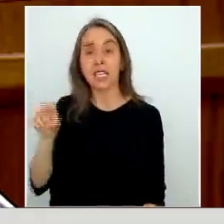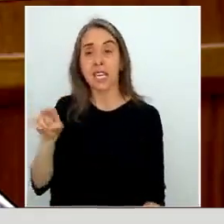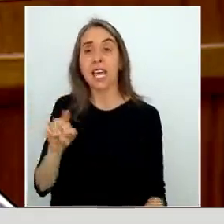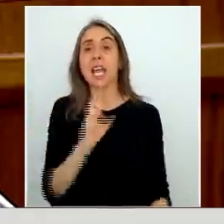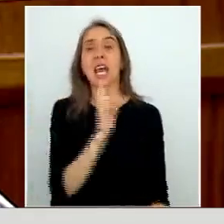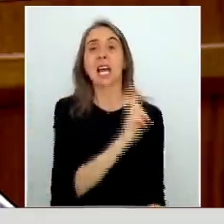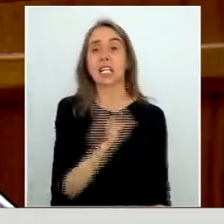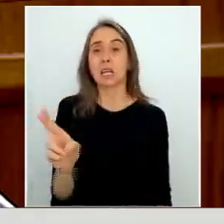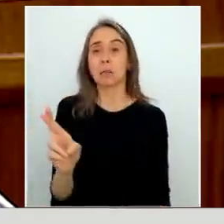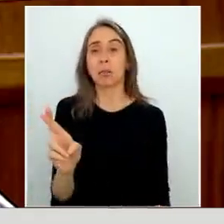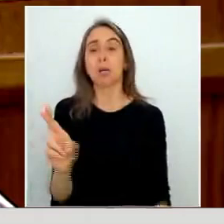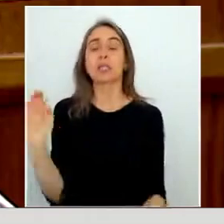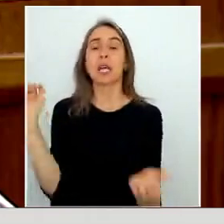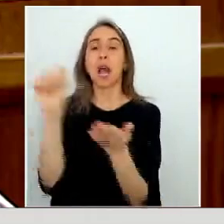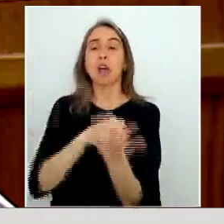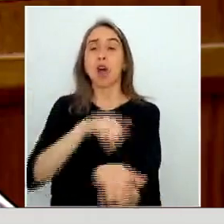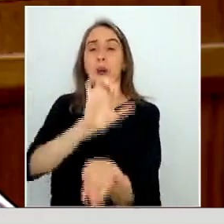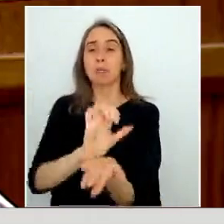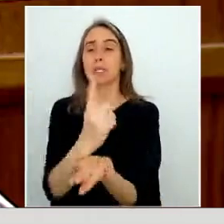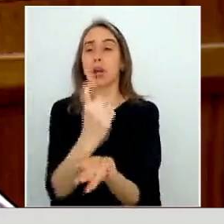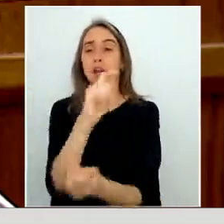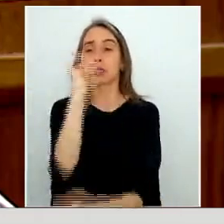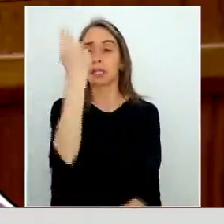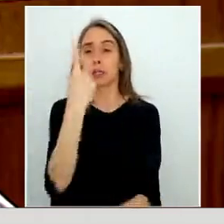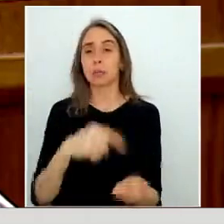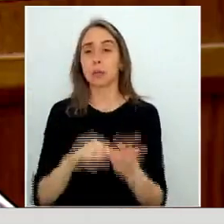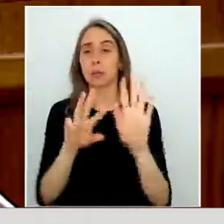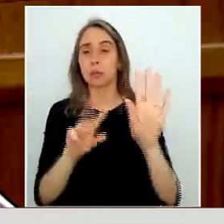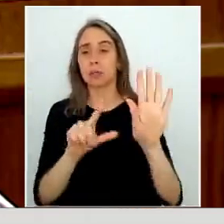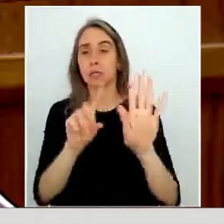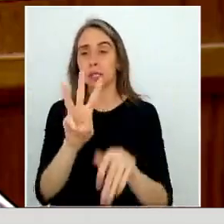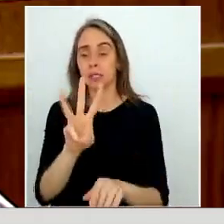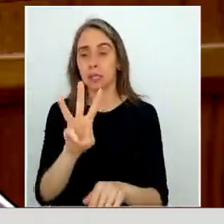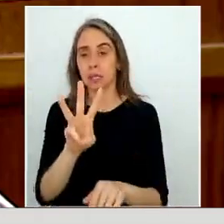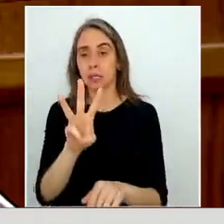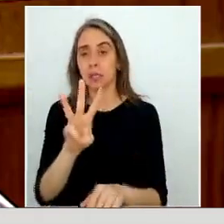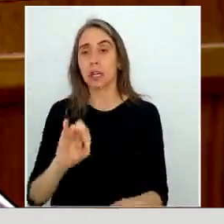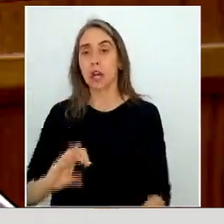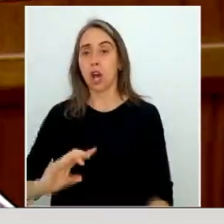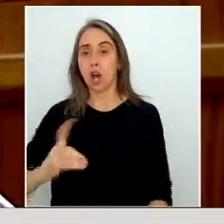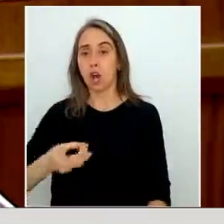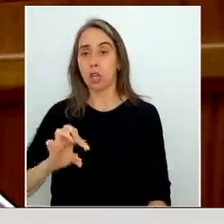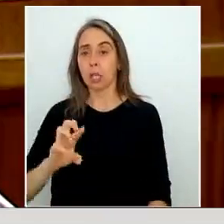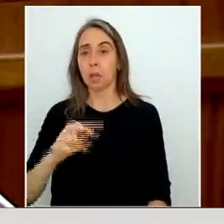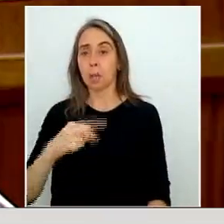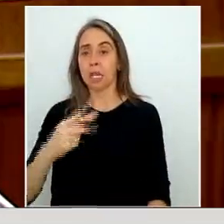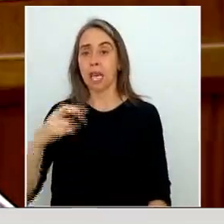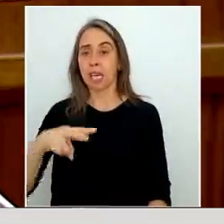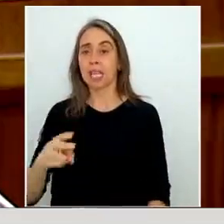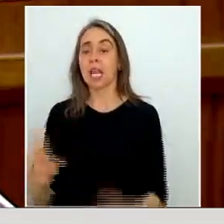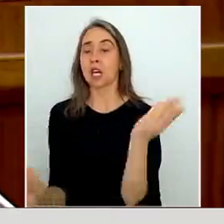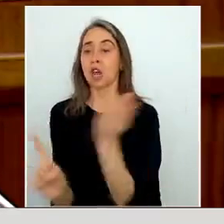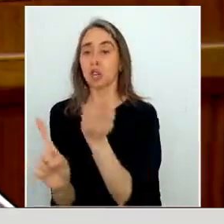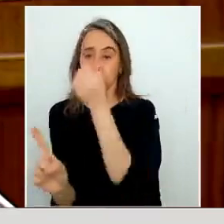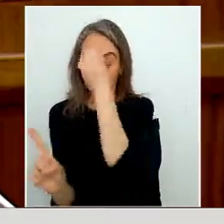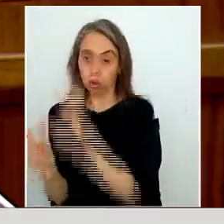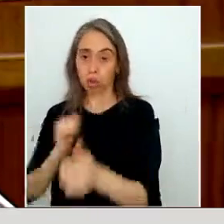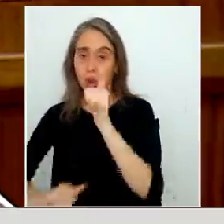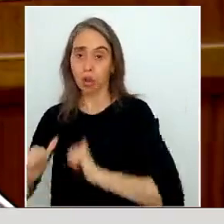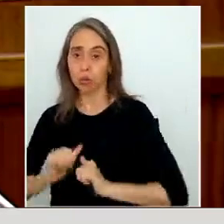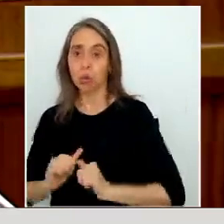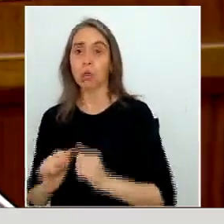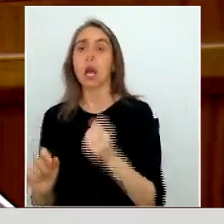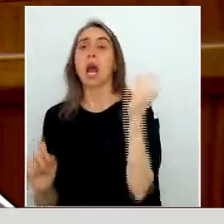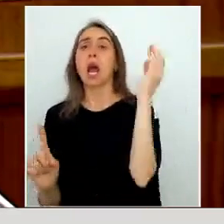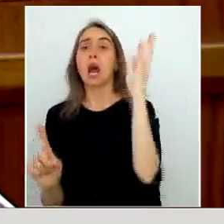golpe de estado del 11 de septiembre 1973 Jorge Peña gem fue torturado y asesinado junto a otros 14